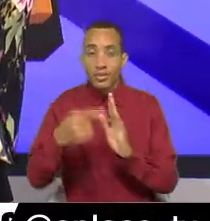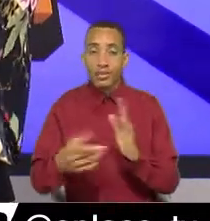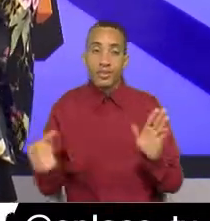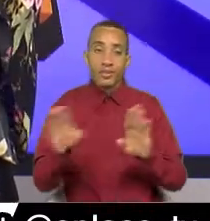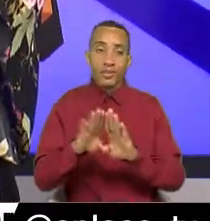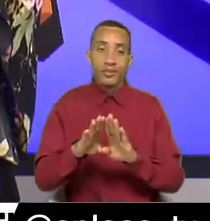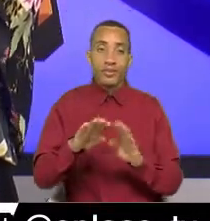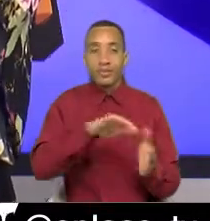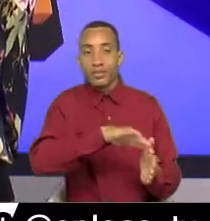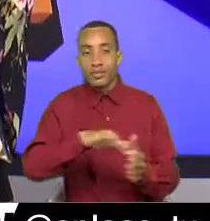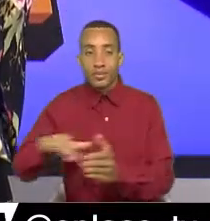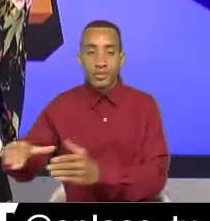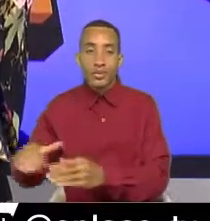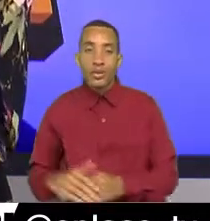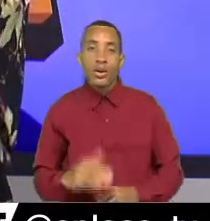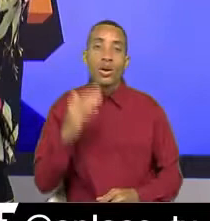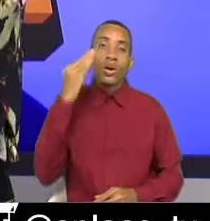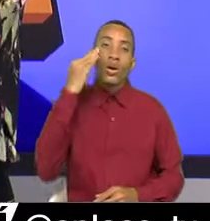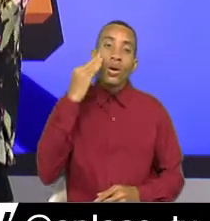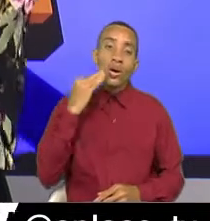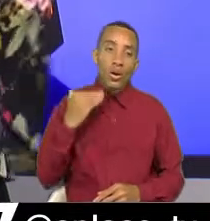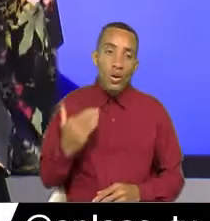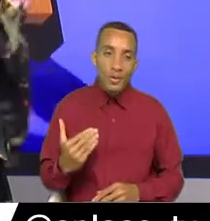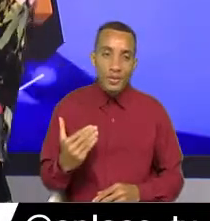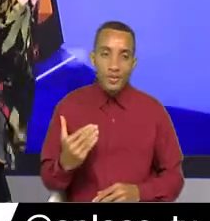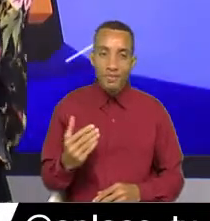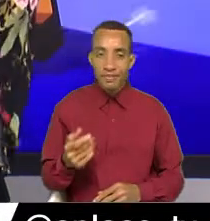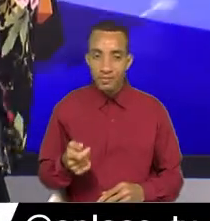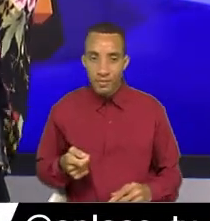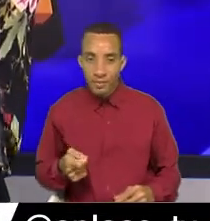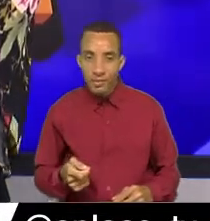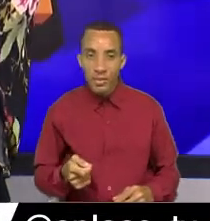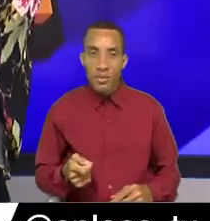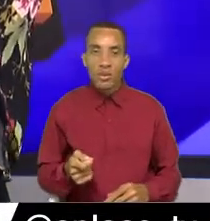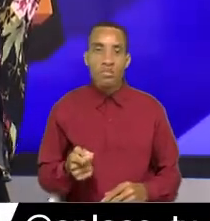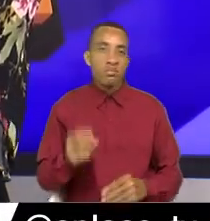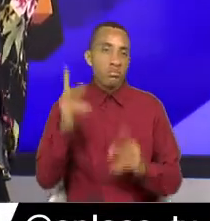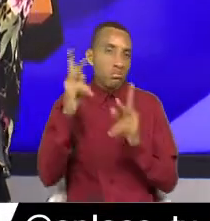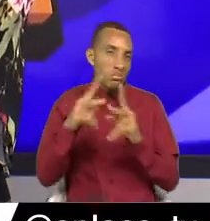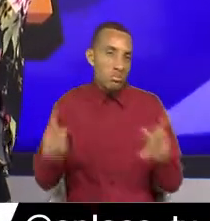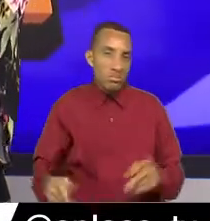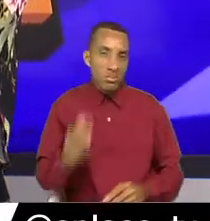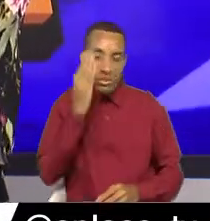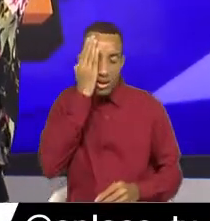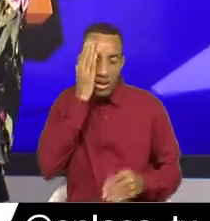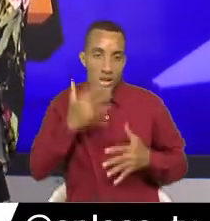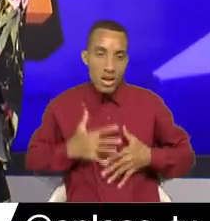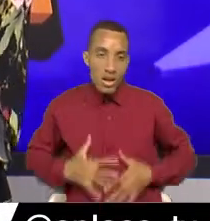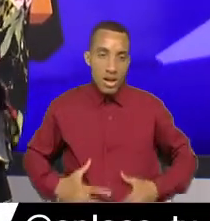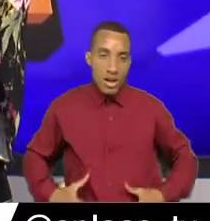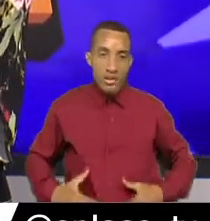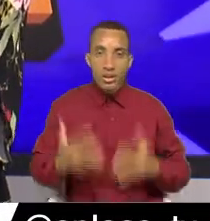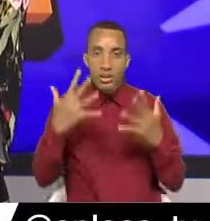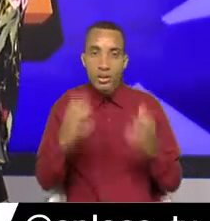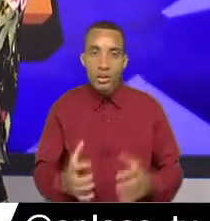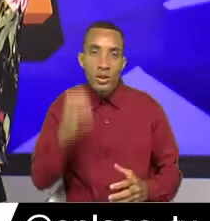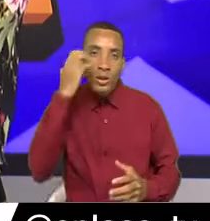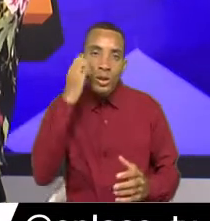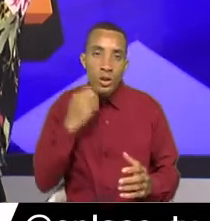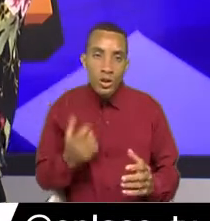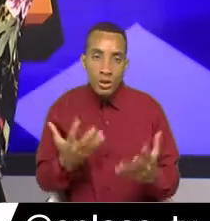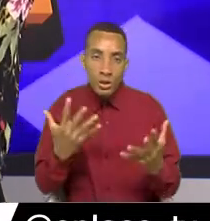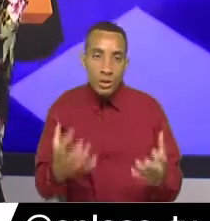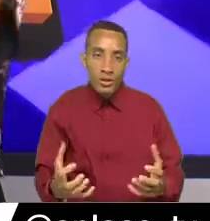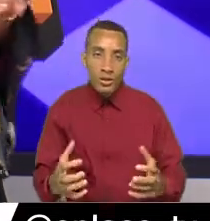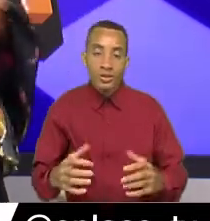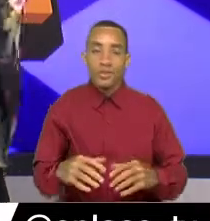joven resultó herido con arma blanca, al parecer por un habitante de calle que intentó robarlo. Más adelante hablaremos de estas y otras